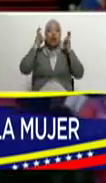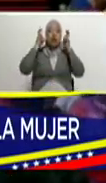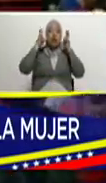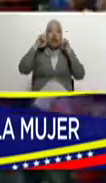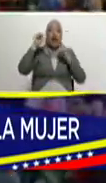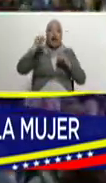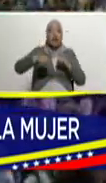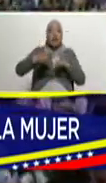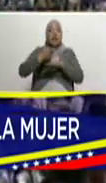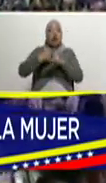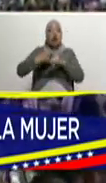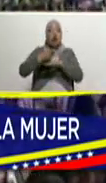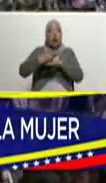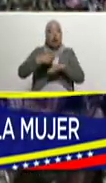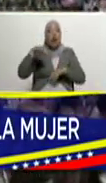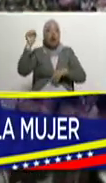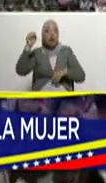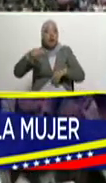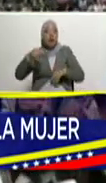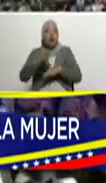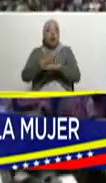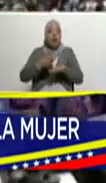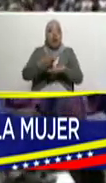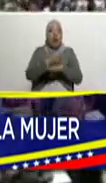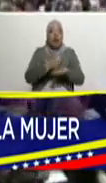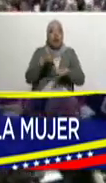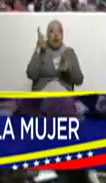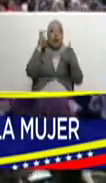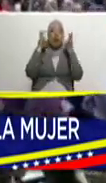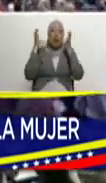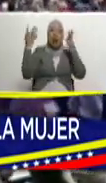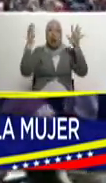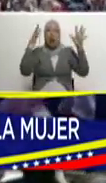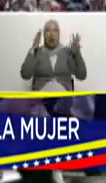Silita y yo, ahí al frente.